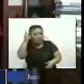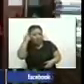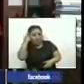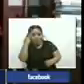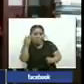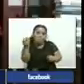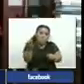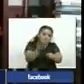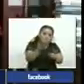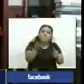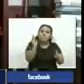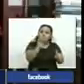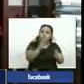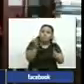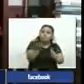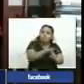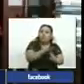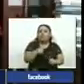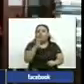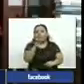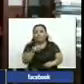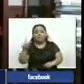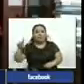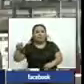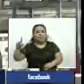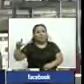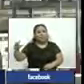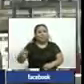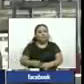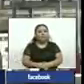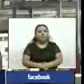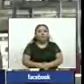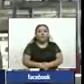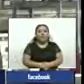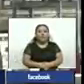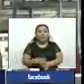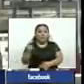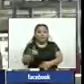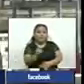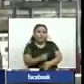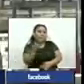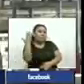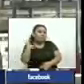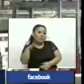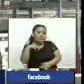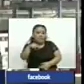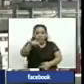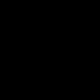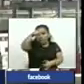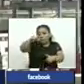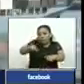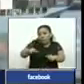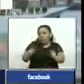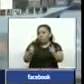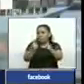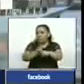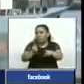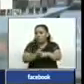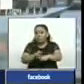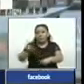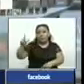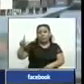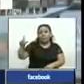estadounidense. Eso es lo que hizo el TLCAN. Expertos sostienen que el acuerdo representa una modernización del